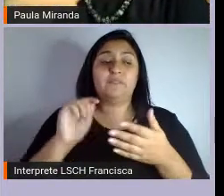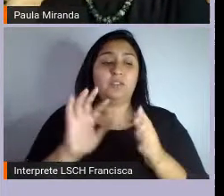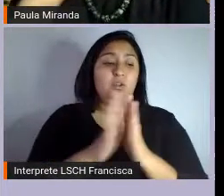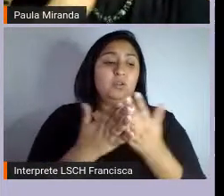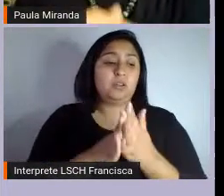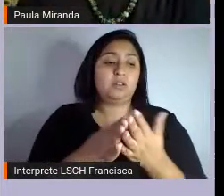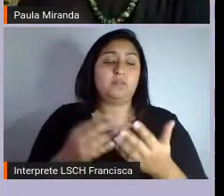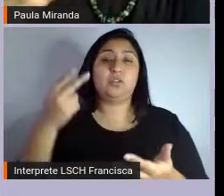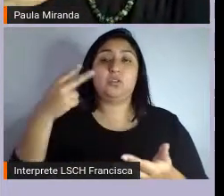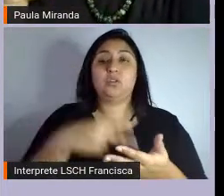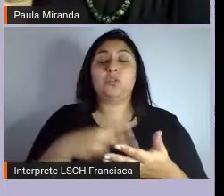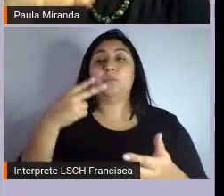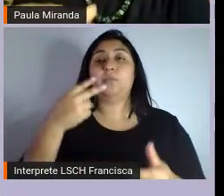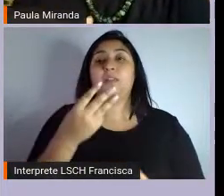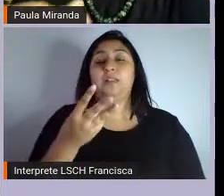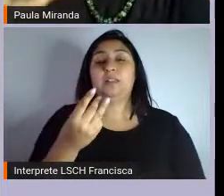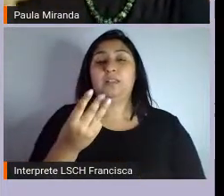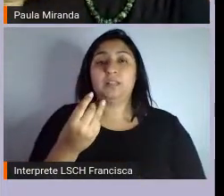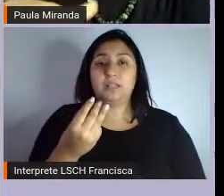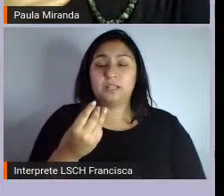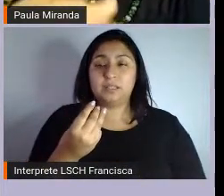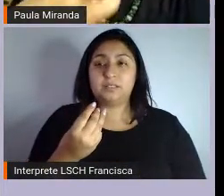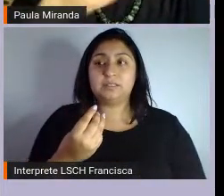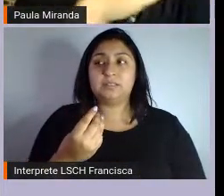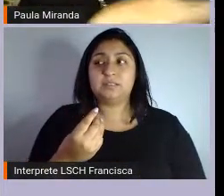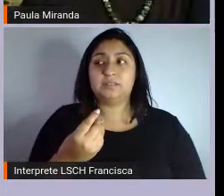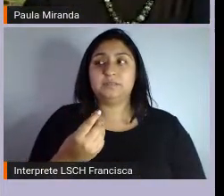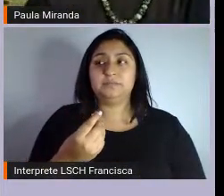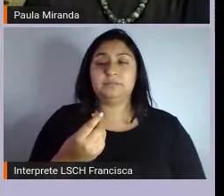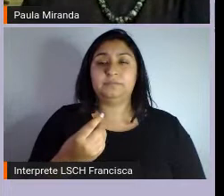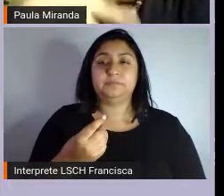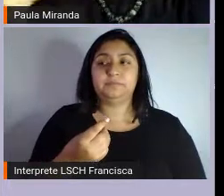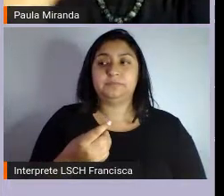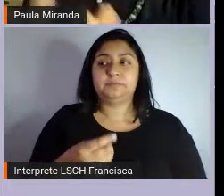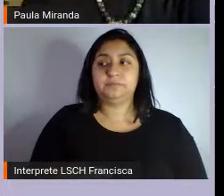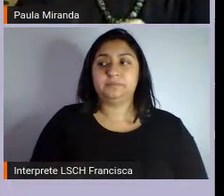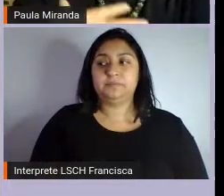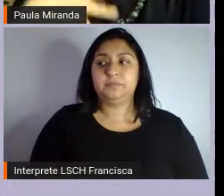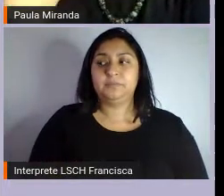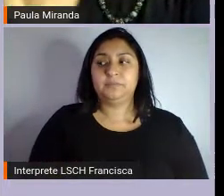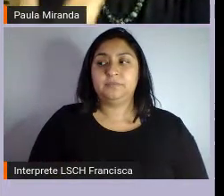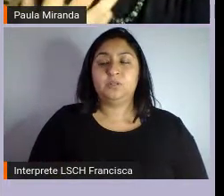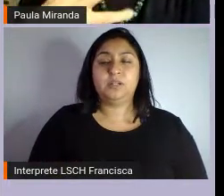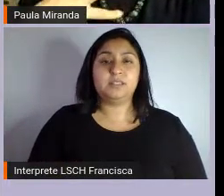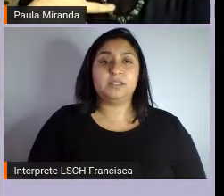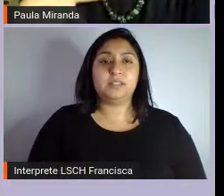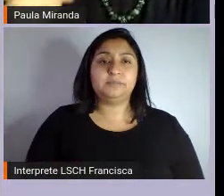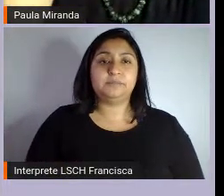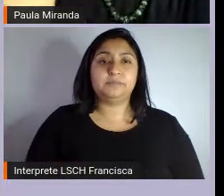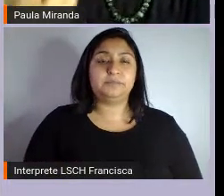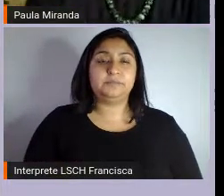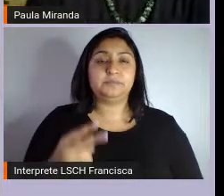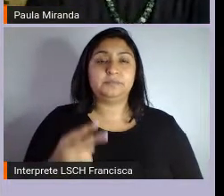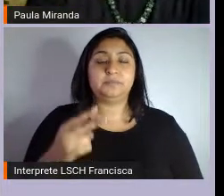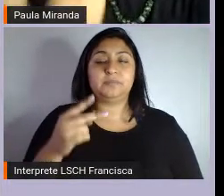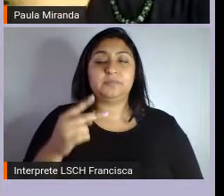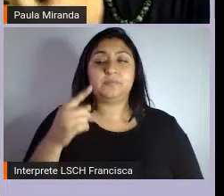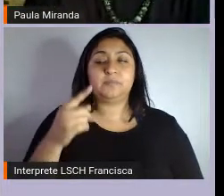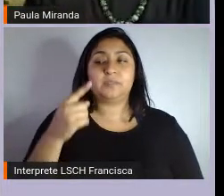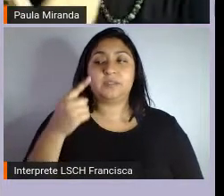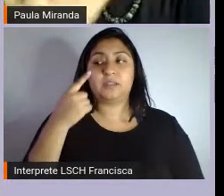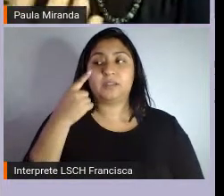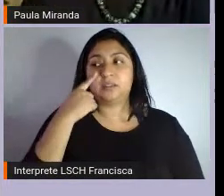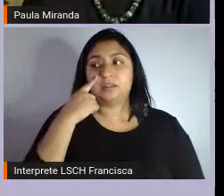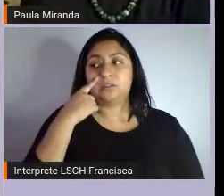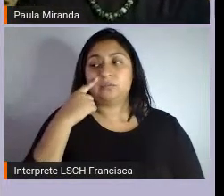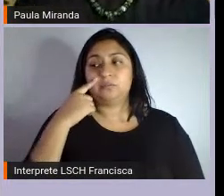donde la instalamos como no solamente una muy buena poeta, sino de nuestras mejores poetas. Y Nicanor reconoce que incluso en el panteón, en vez de estar él,